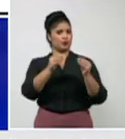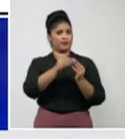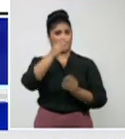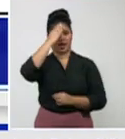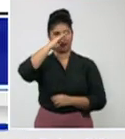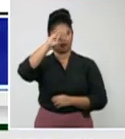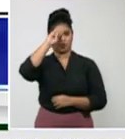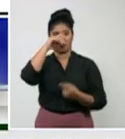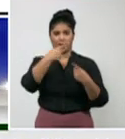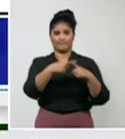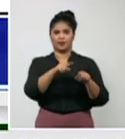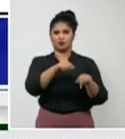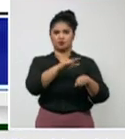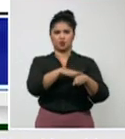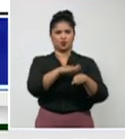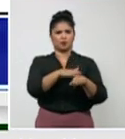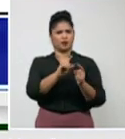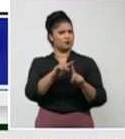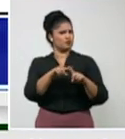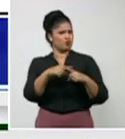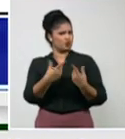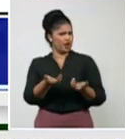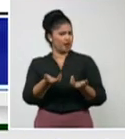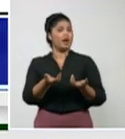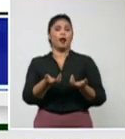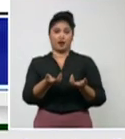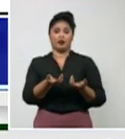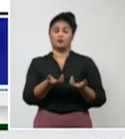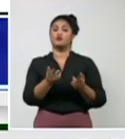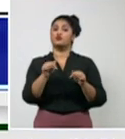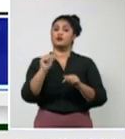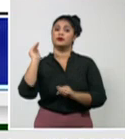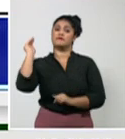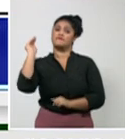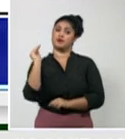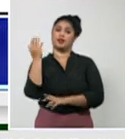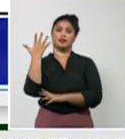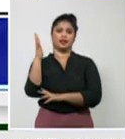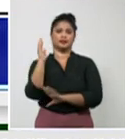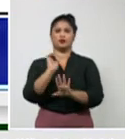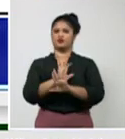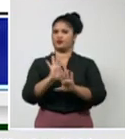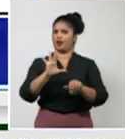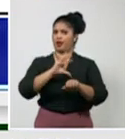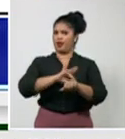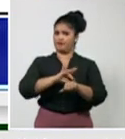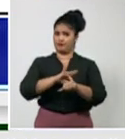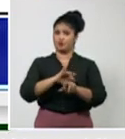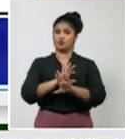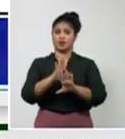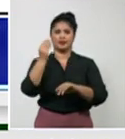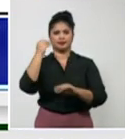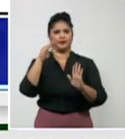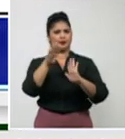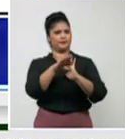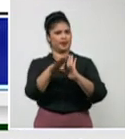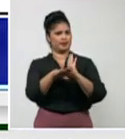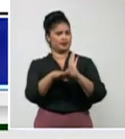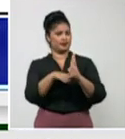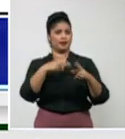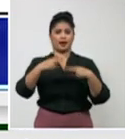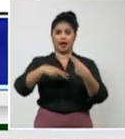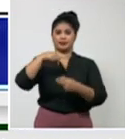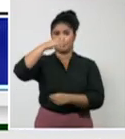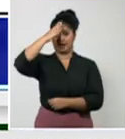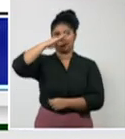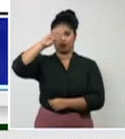medidas de reducción de vuelos, del PCR a la entrada, pues realmente ha habido una disminución